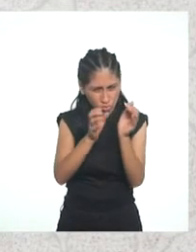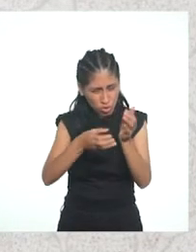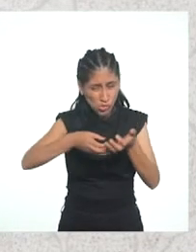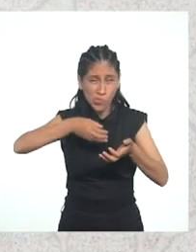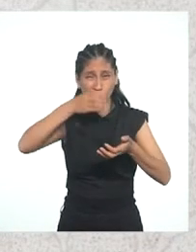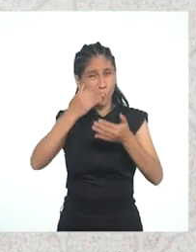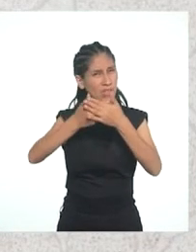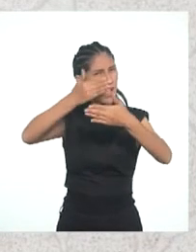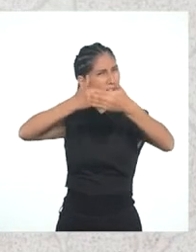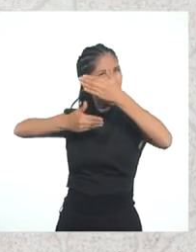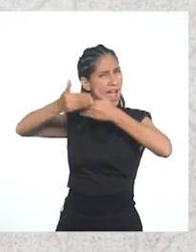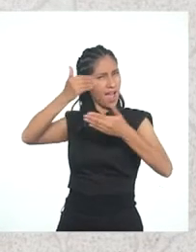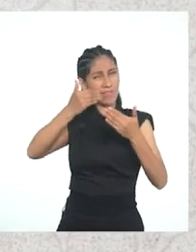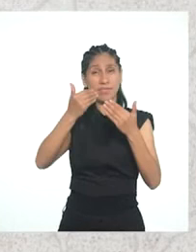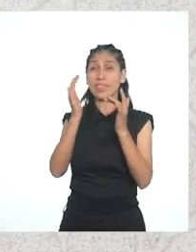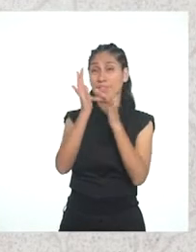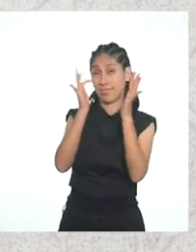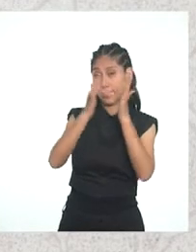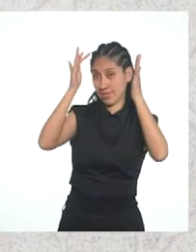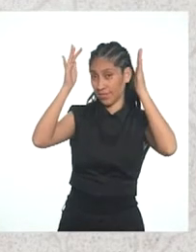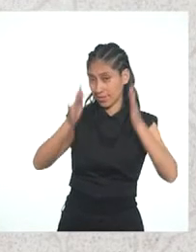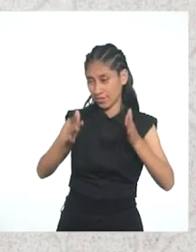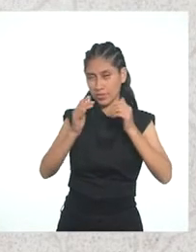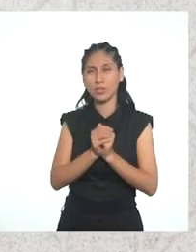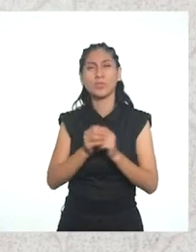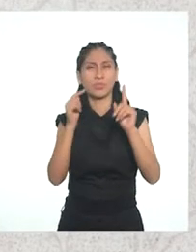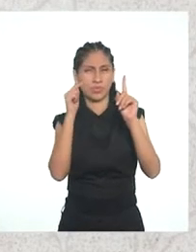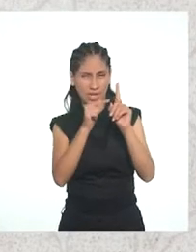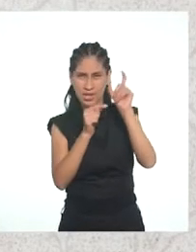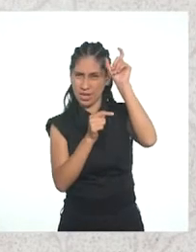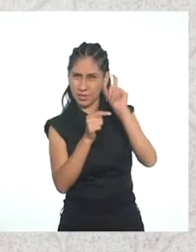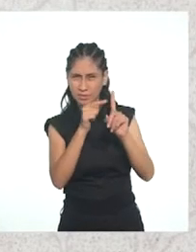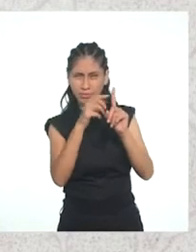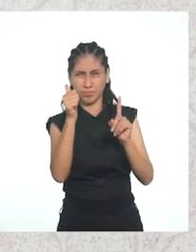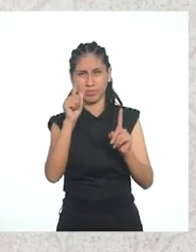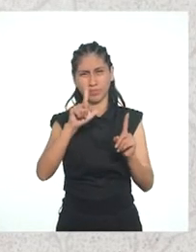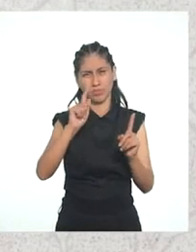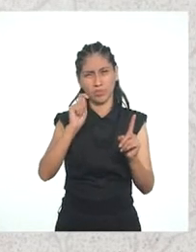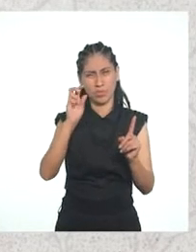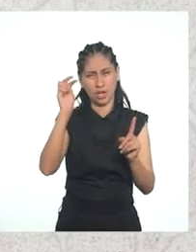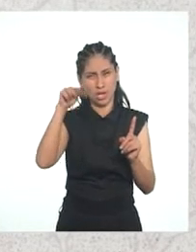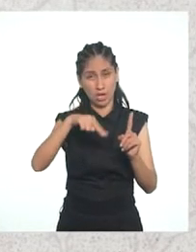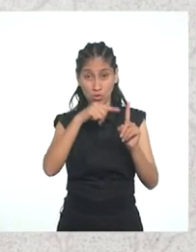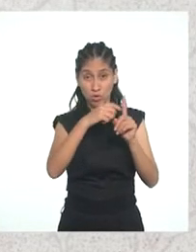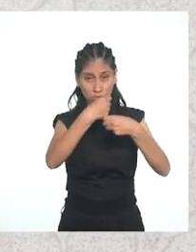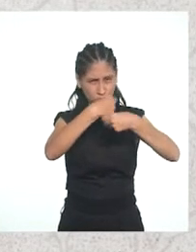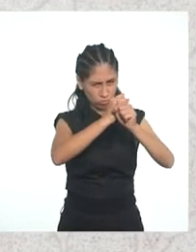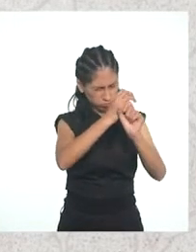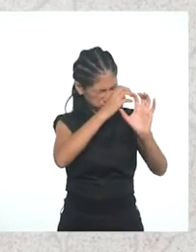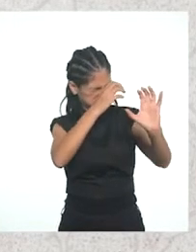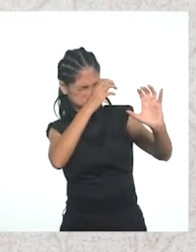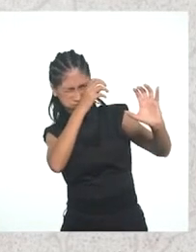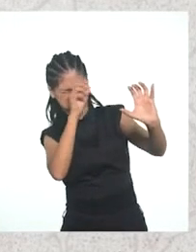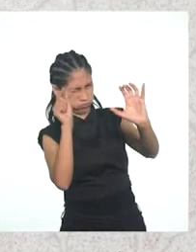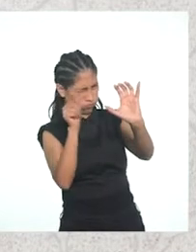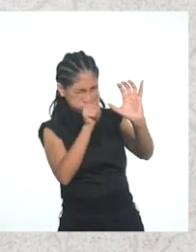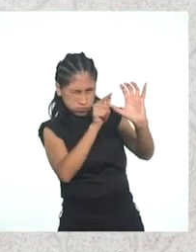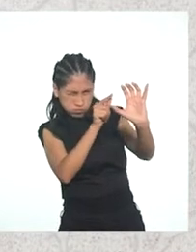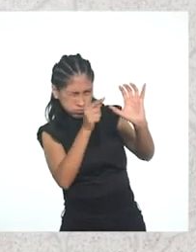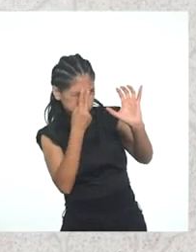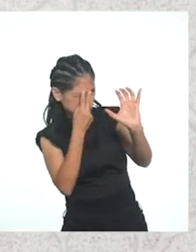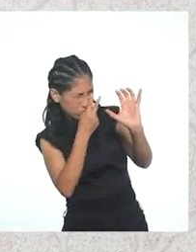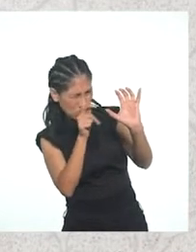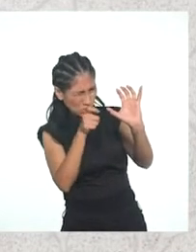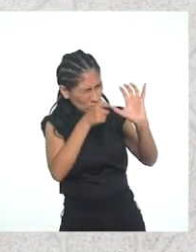antes del año 6000 a.C. El científico holandés Anton van Leeuwenhoek observó en el siglo XVIII estos